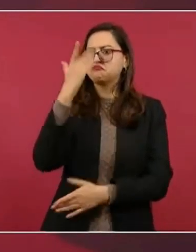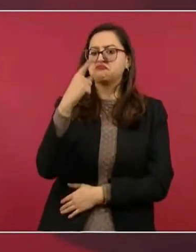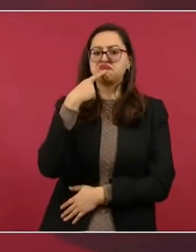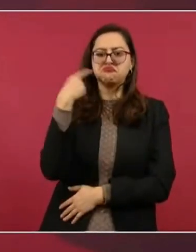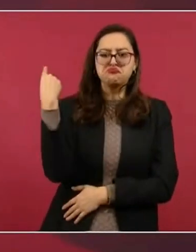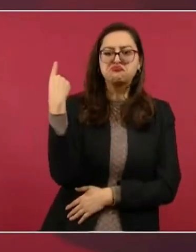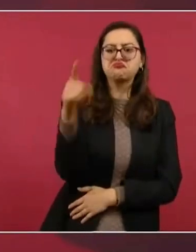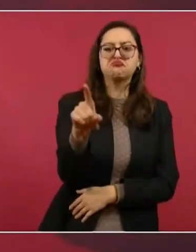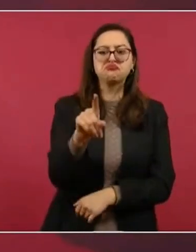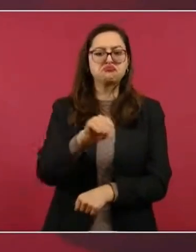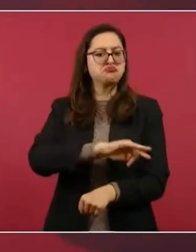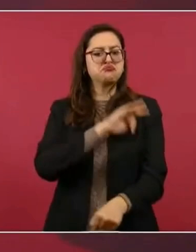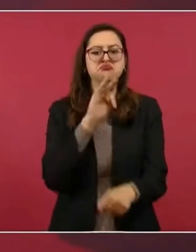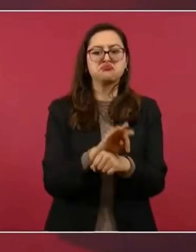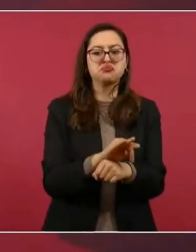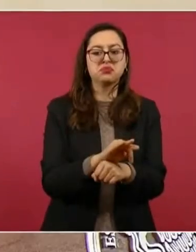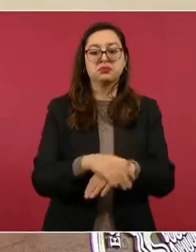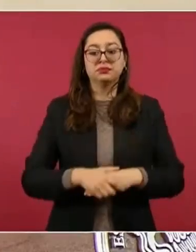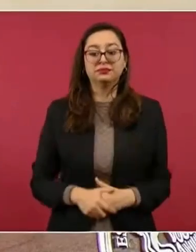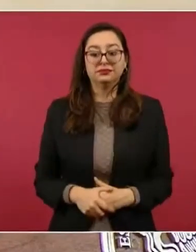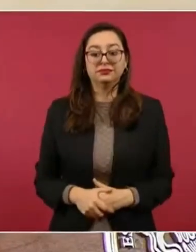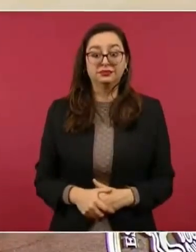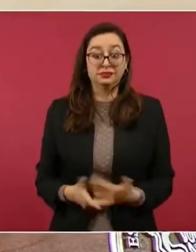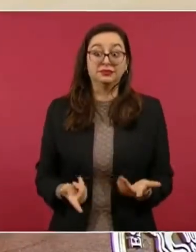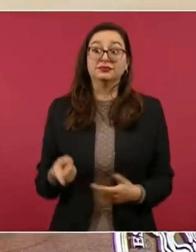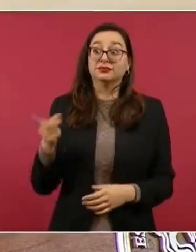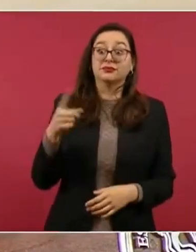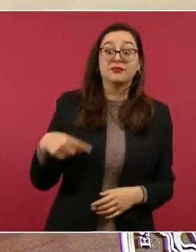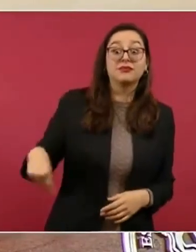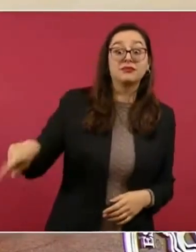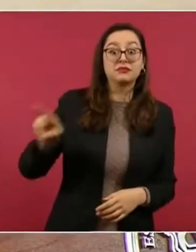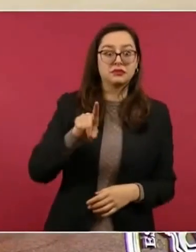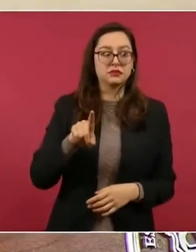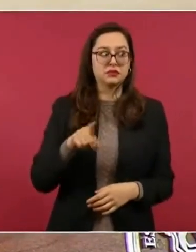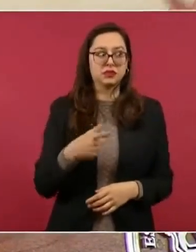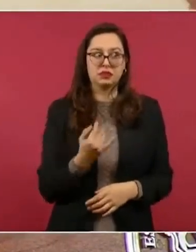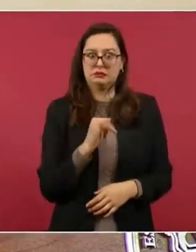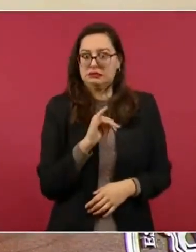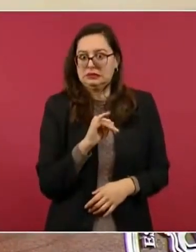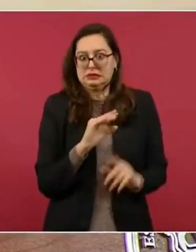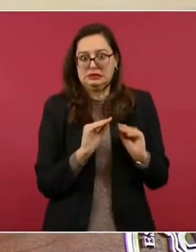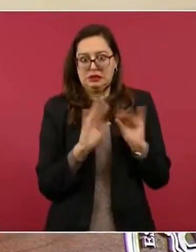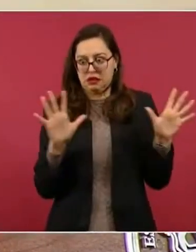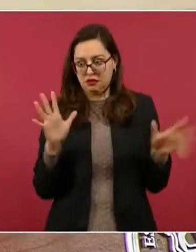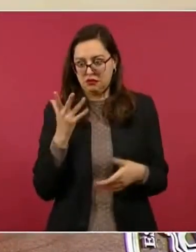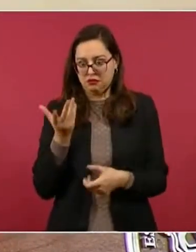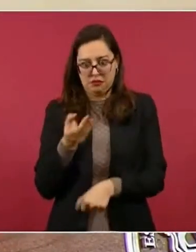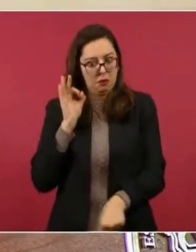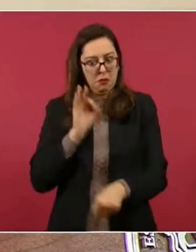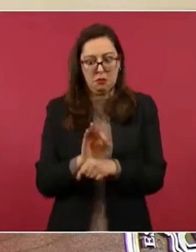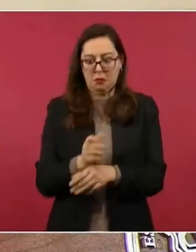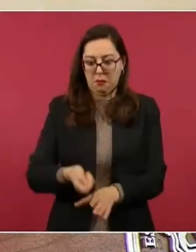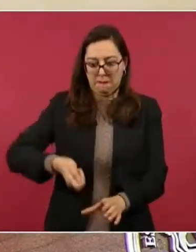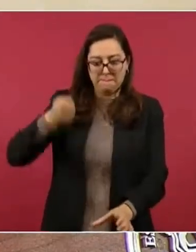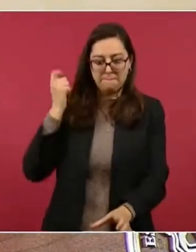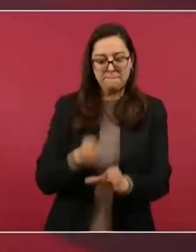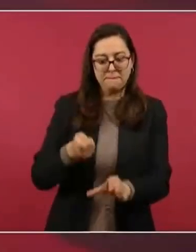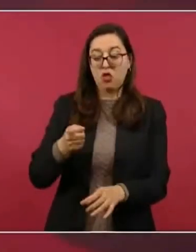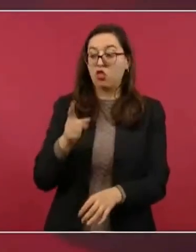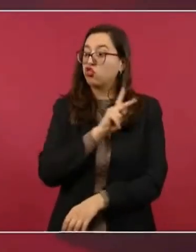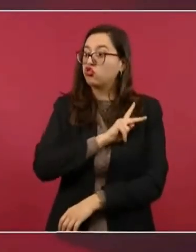Y como era el mismo Poder Judicial, y a ellos les beneficiaba a los ministros, ¿cómo